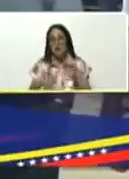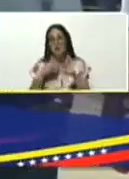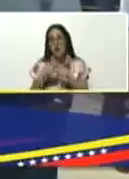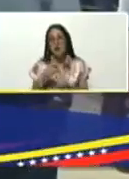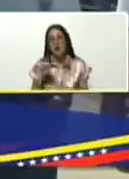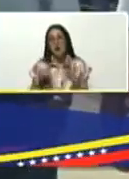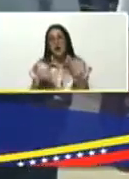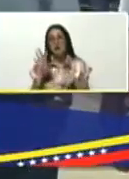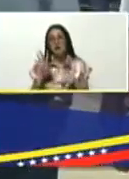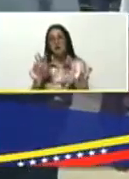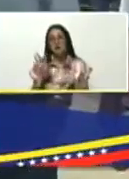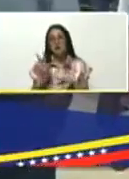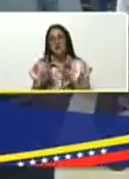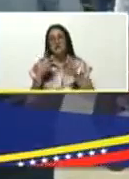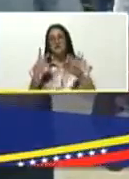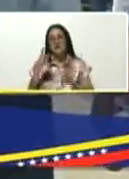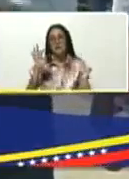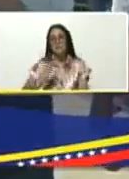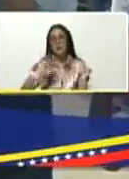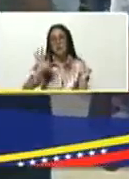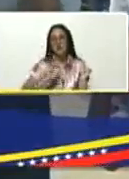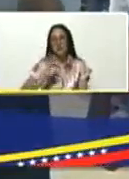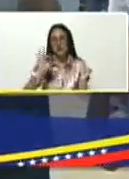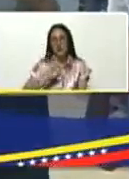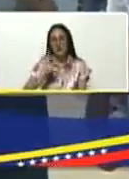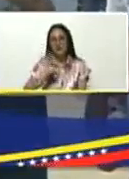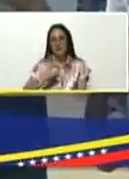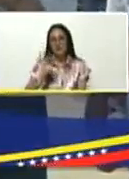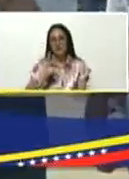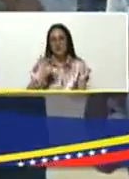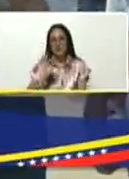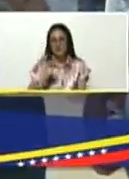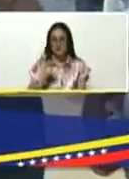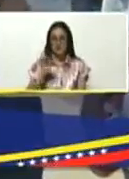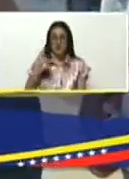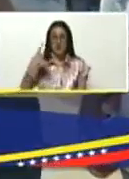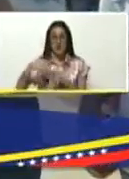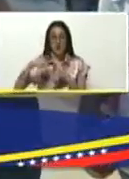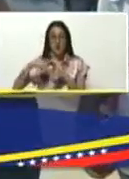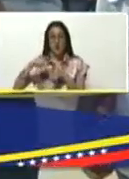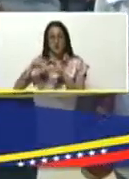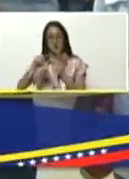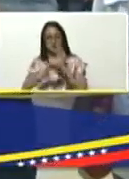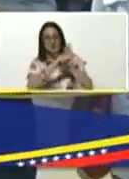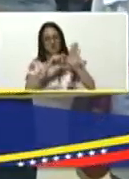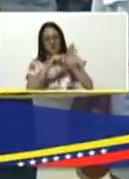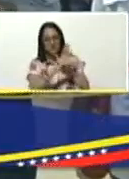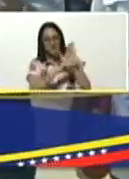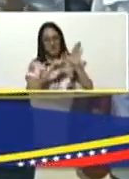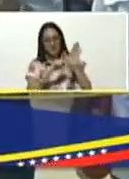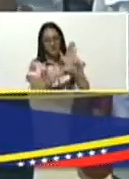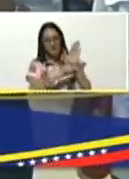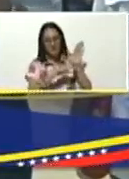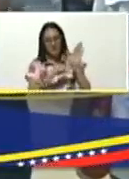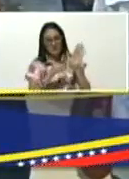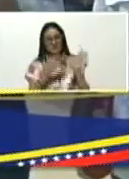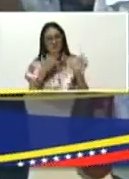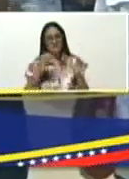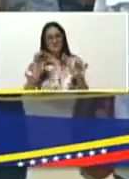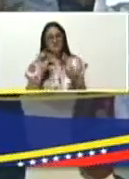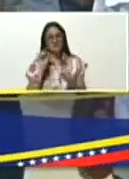un 14 y un 17%, cuando los demás renglones están, no por hablar mal de